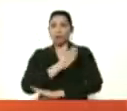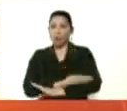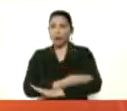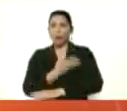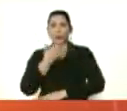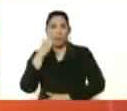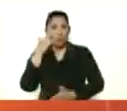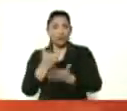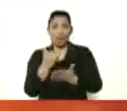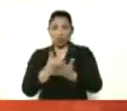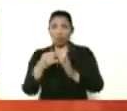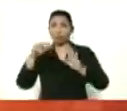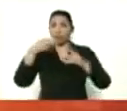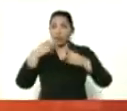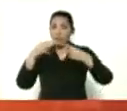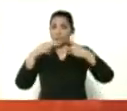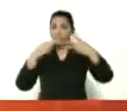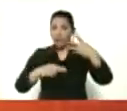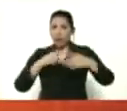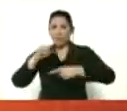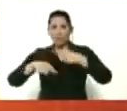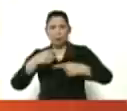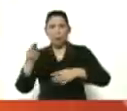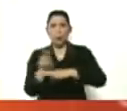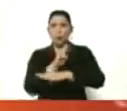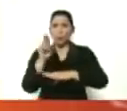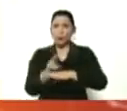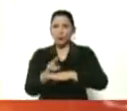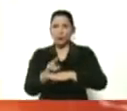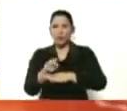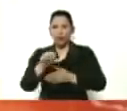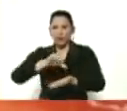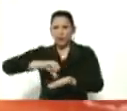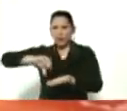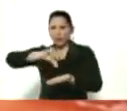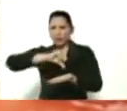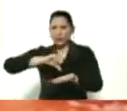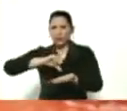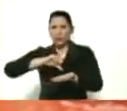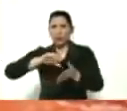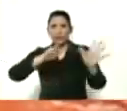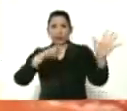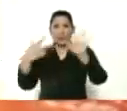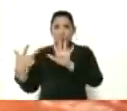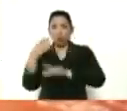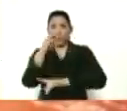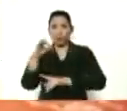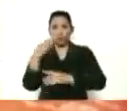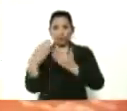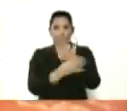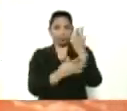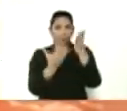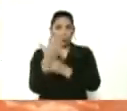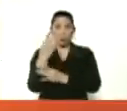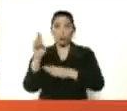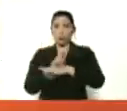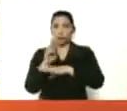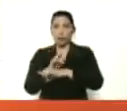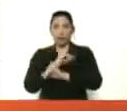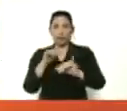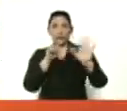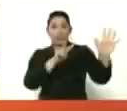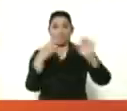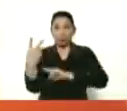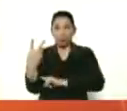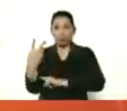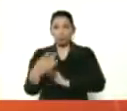los niveles. Después viene utilizar alcohol, 78%, llevar guantes, 72%, ya es alto, ¿eh?